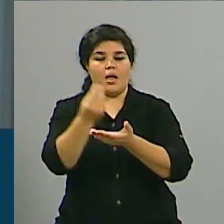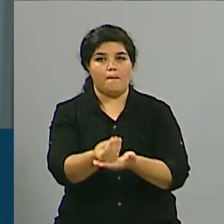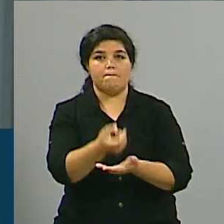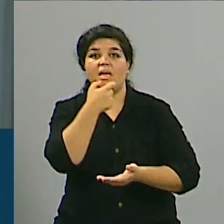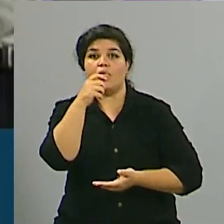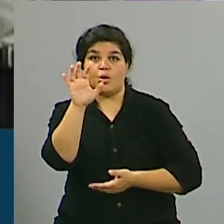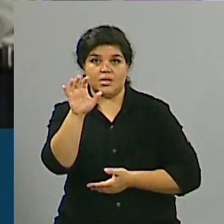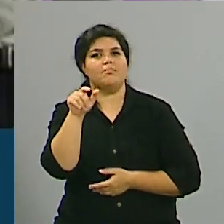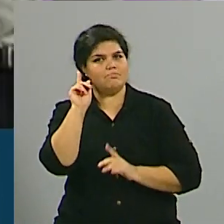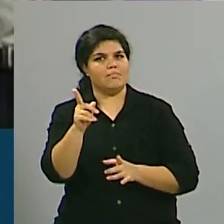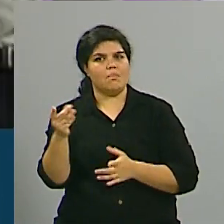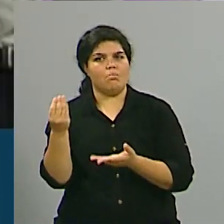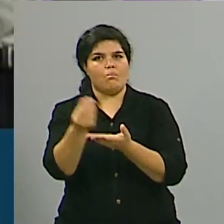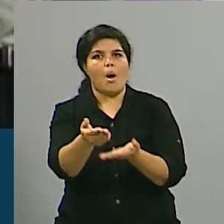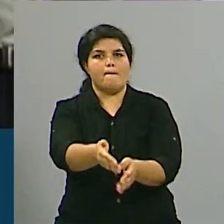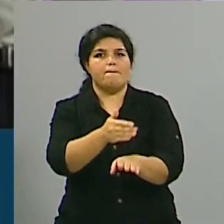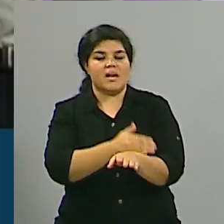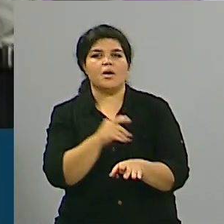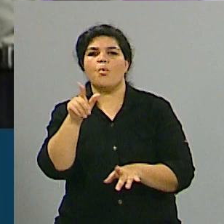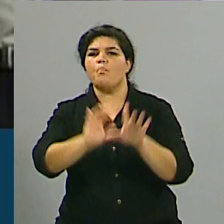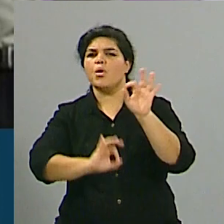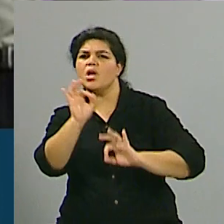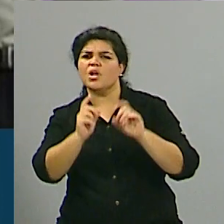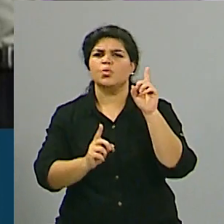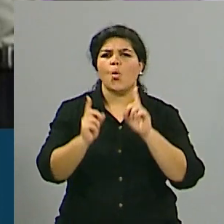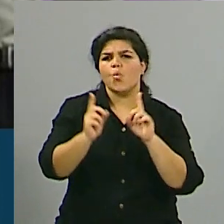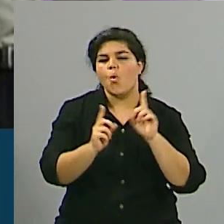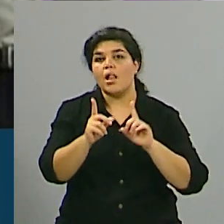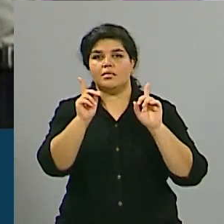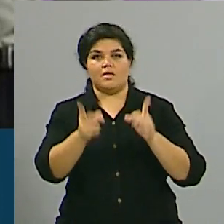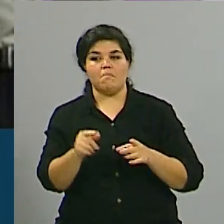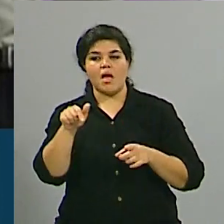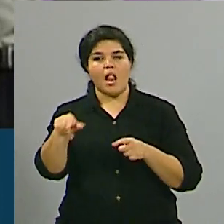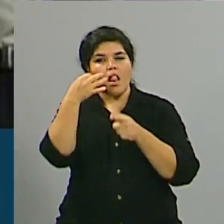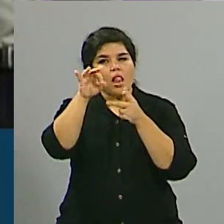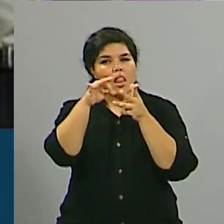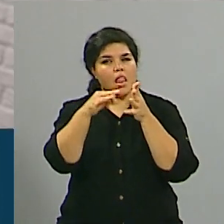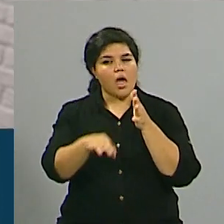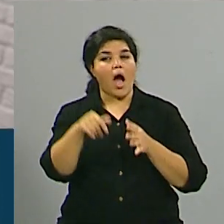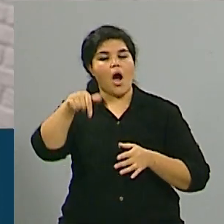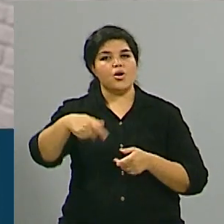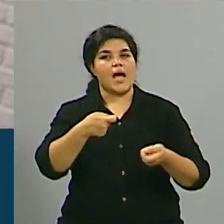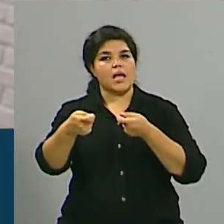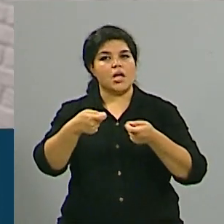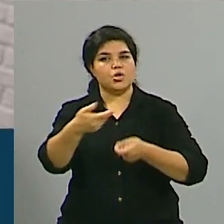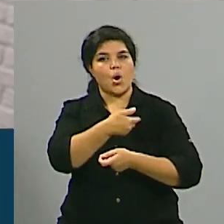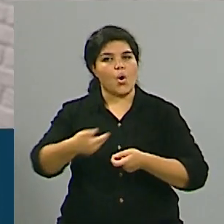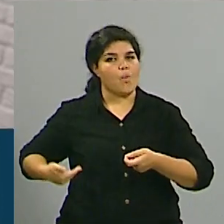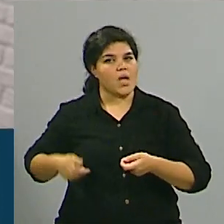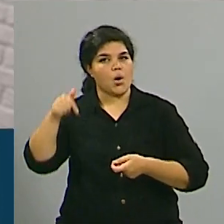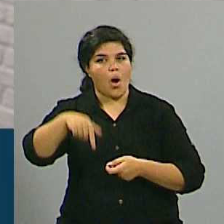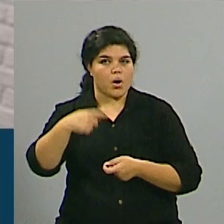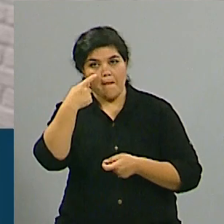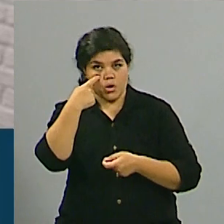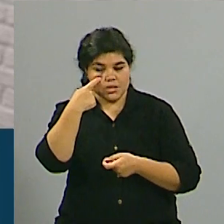de Mendoza. Vamos a ver cuáles son los proyectos y la evaluación que hace de la gestión que lleva adelante el actual gobierno